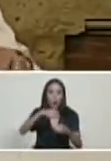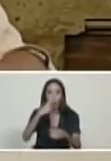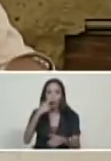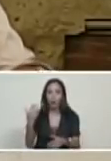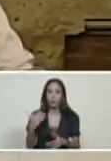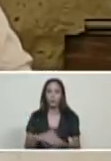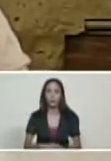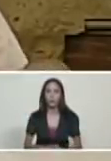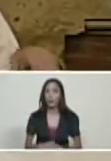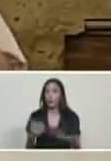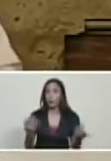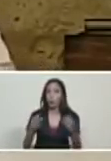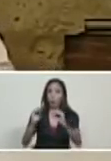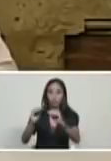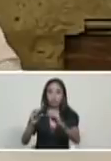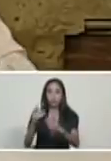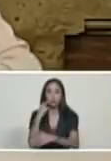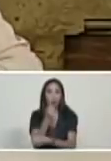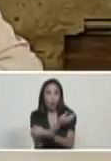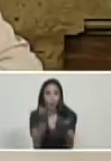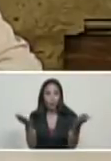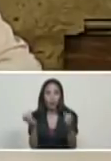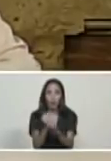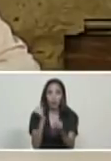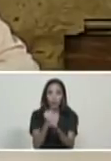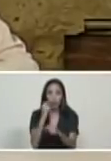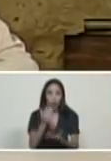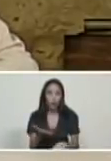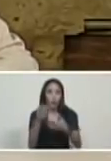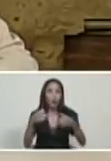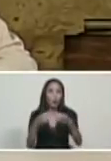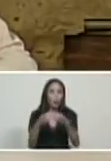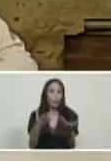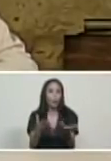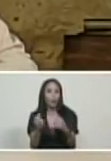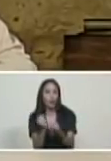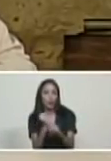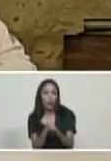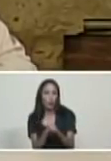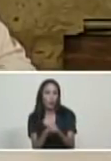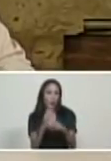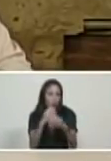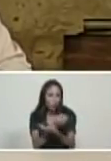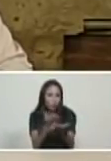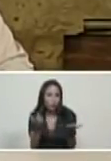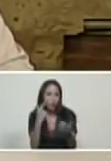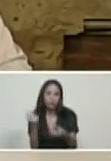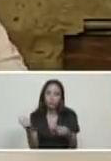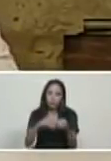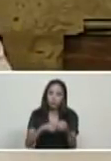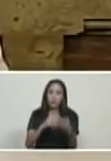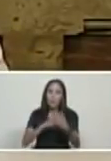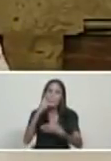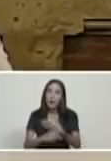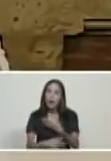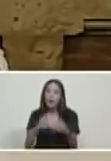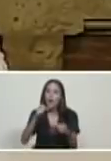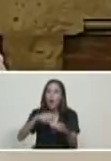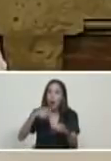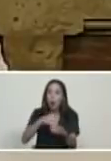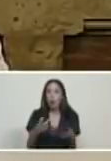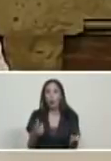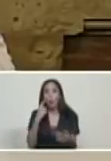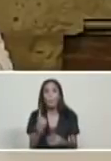un llamado a todos los trabajadores del país, a la clase media venezolana, para que se incorpore en este